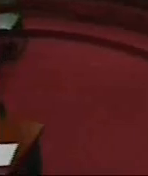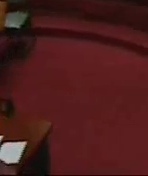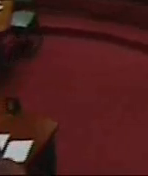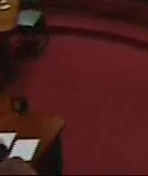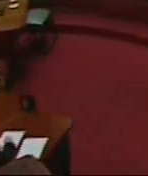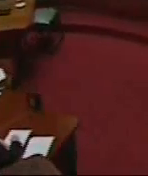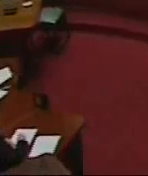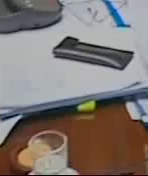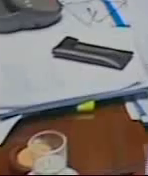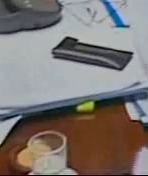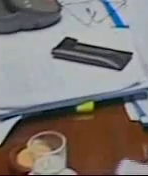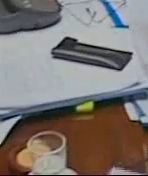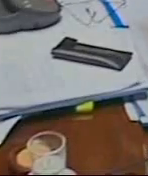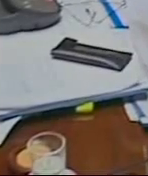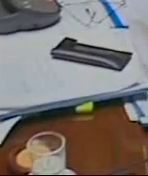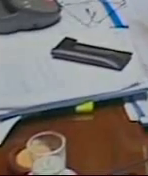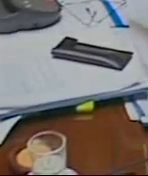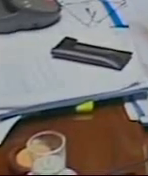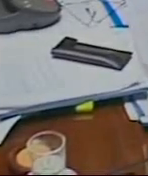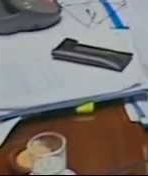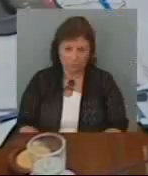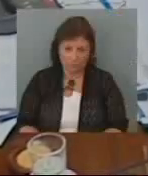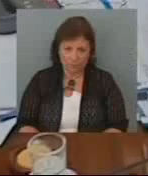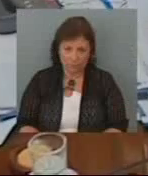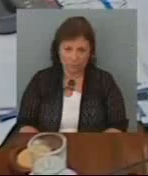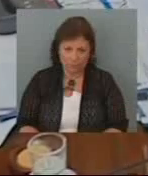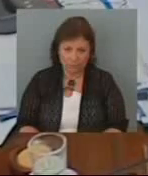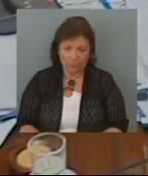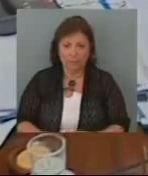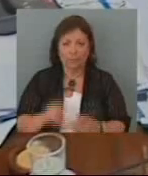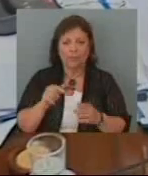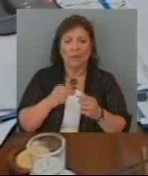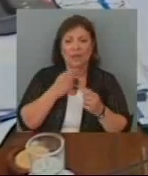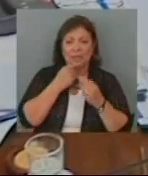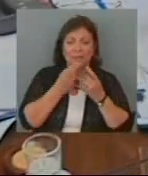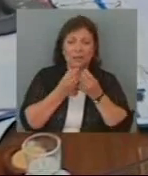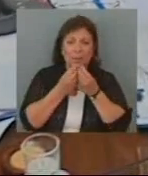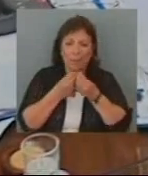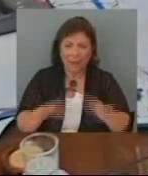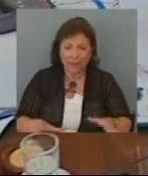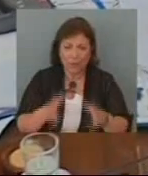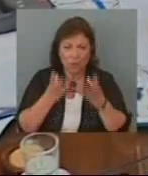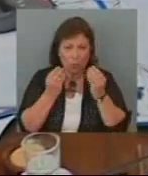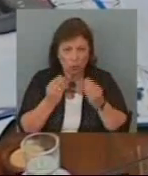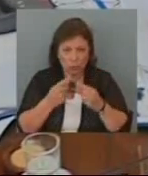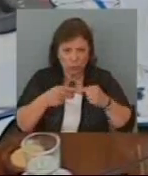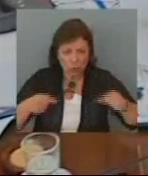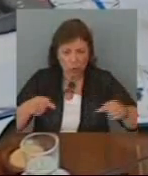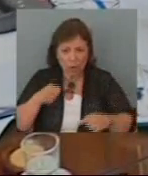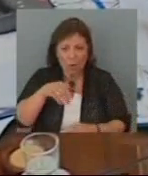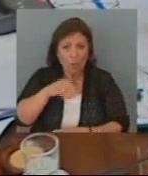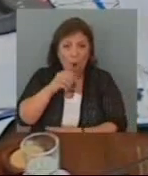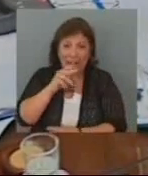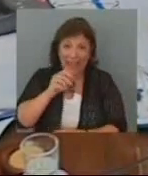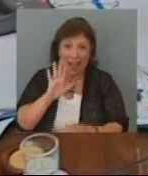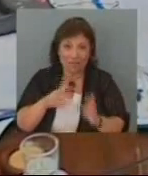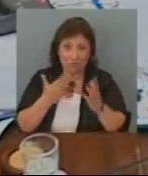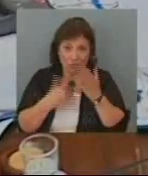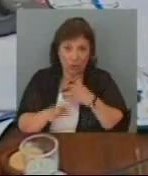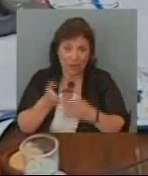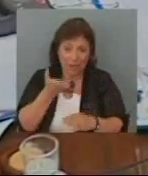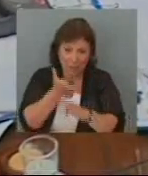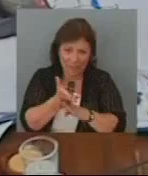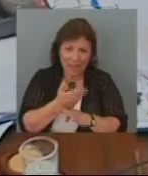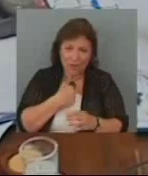la solución legislativa. Pero acá, que se perdió y muchísimo, y nosotros lo hemos seguido bien de cerca, eso sí lo